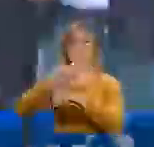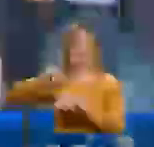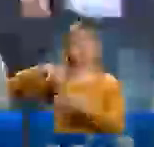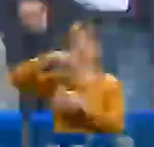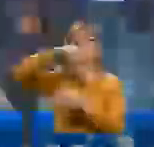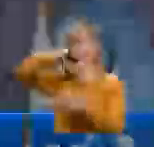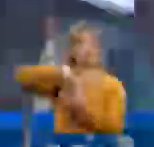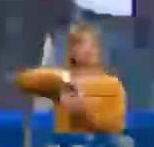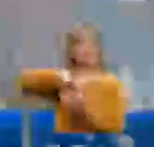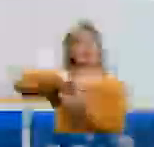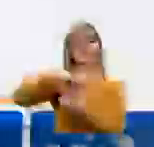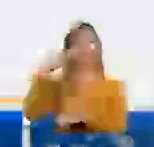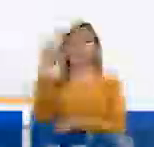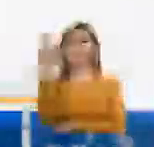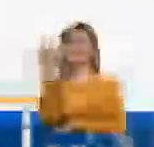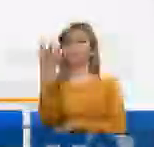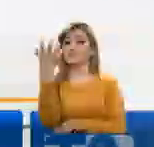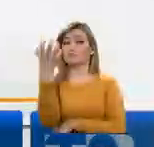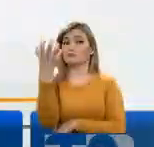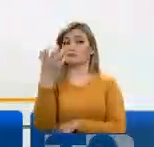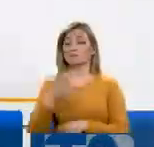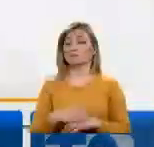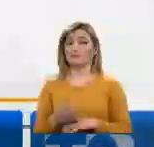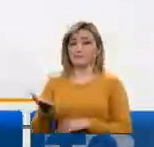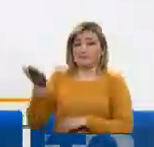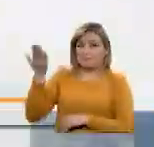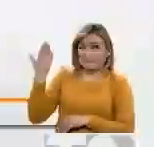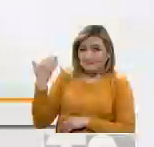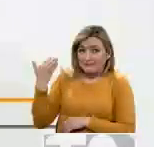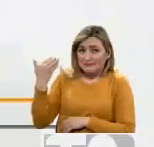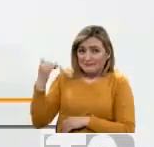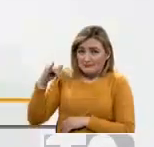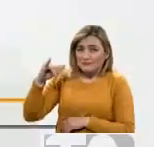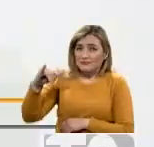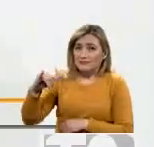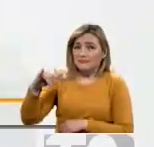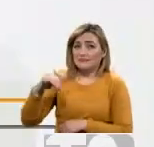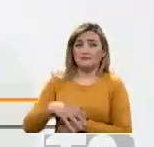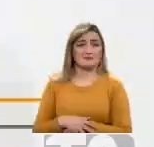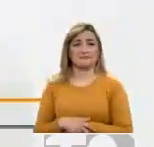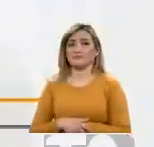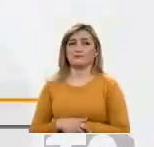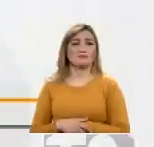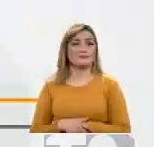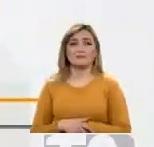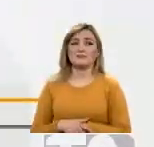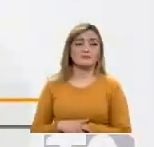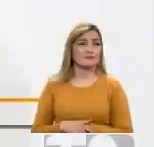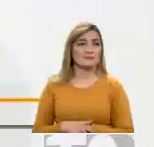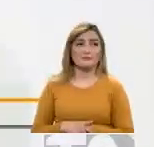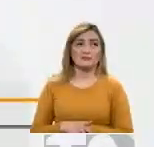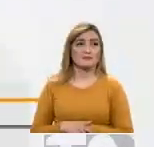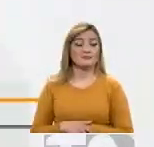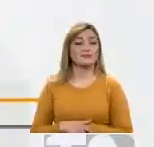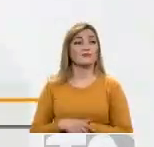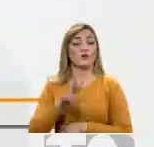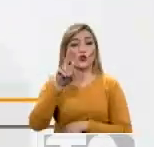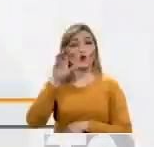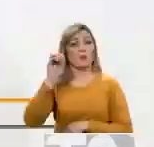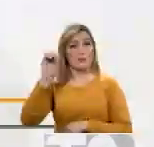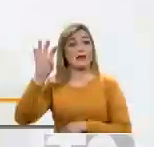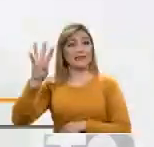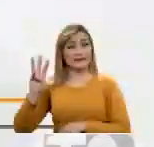Electoral. 15. Un número nunca antes visto en la historia del país, superando por 2 a los 13 candidatos